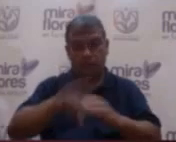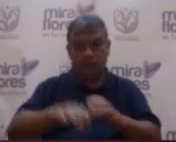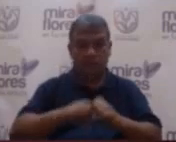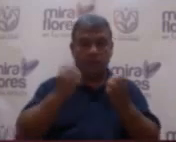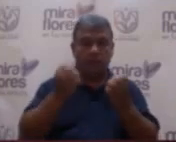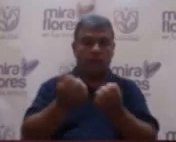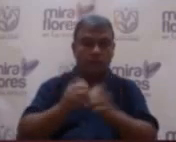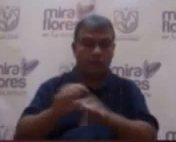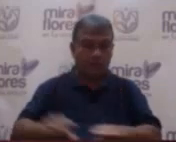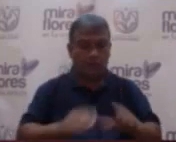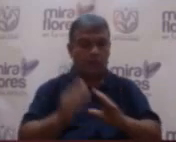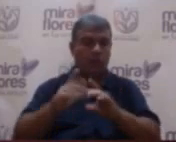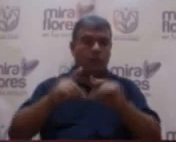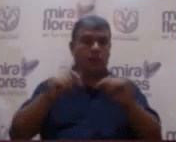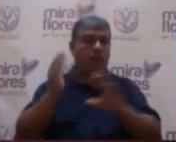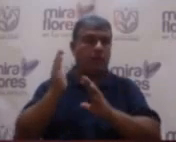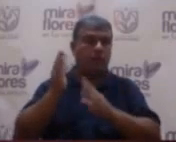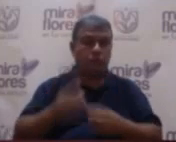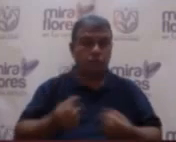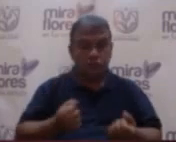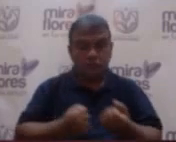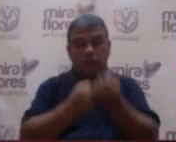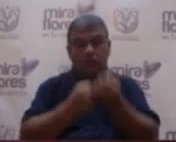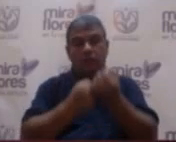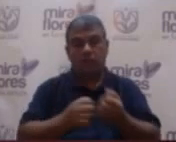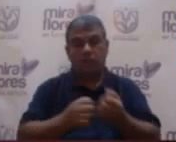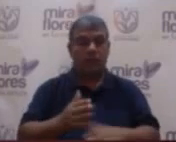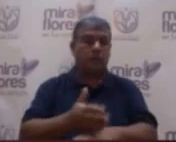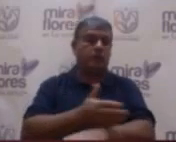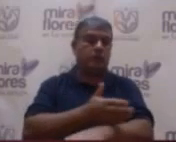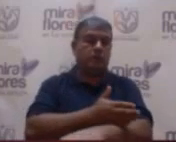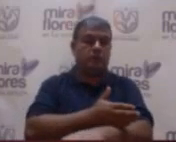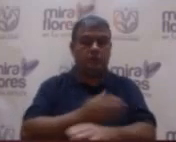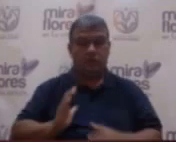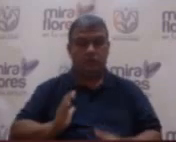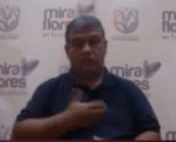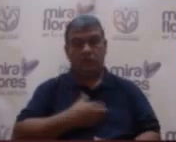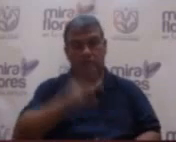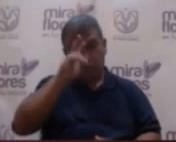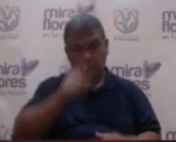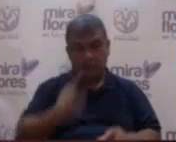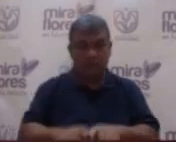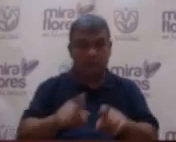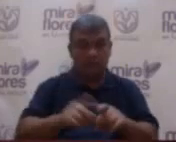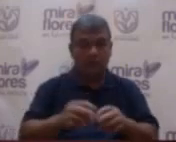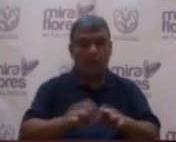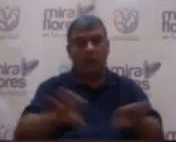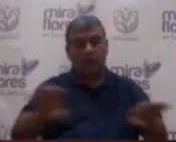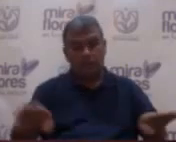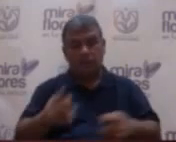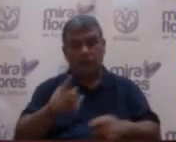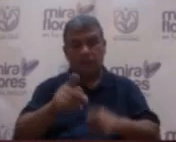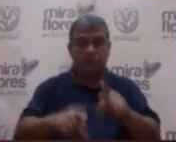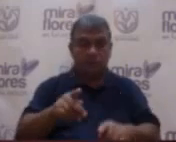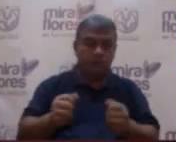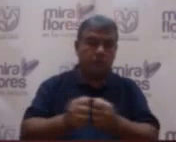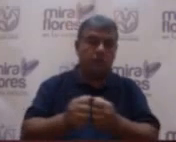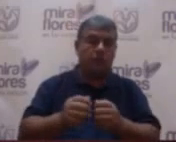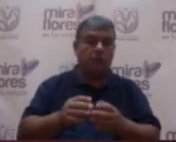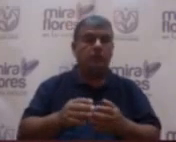organizador de la campaña por su gran contribución al desarrollo de nuestro país y a la apertura de oportunidades para las personas con